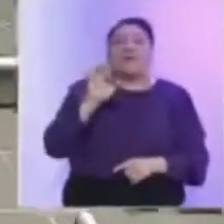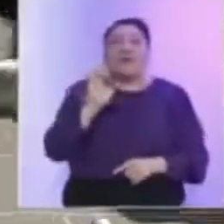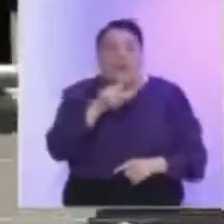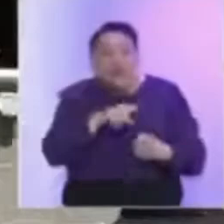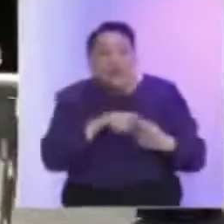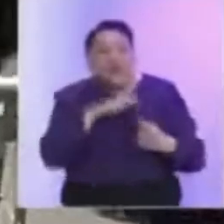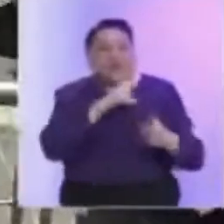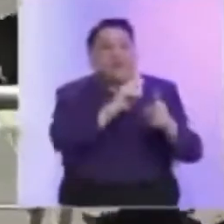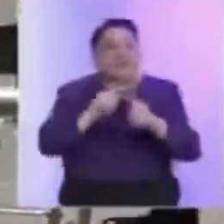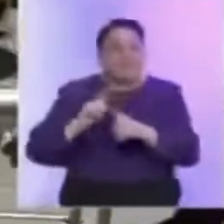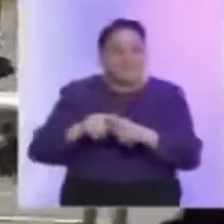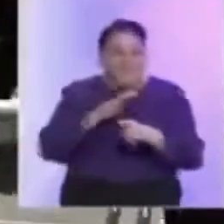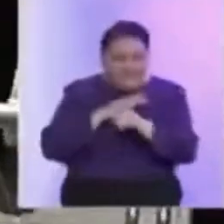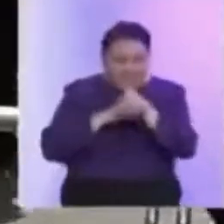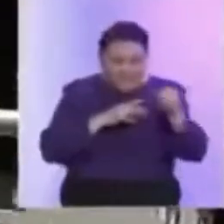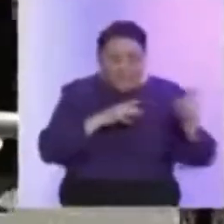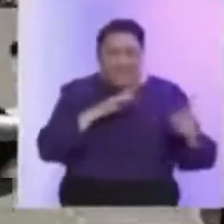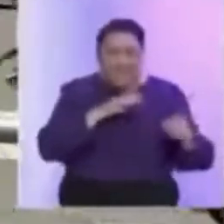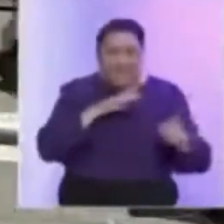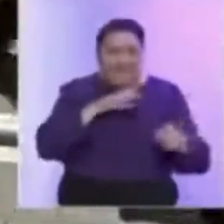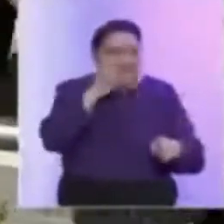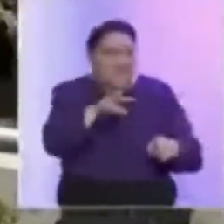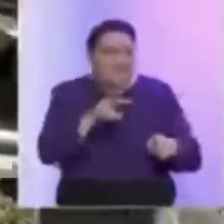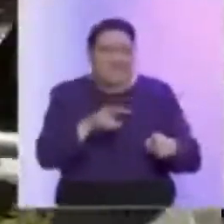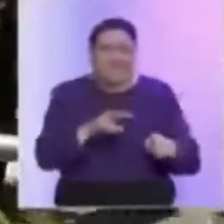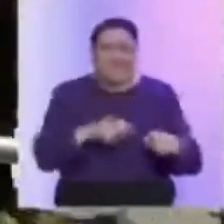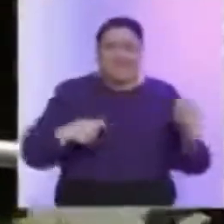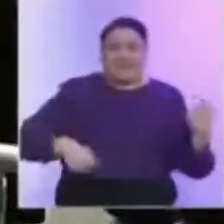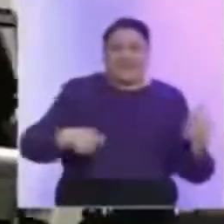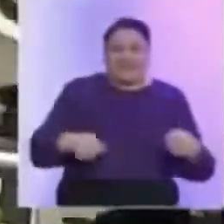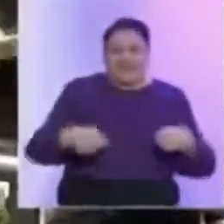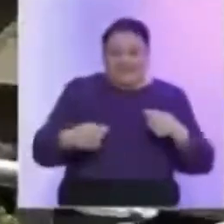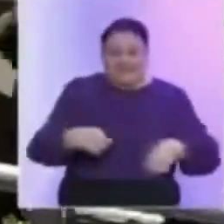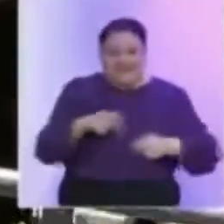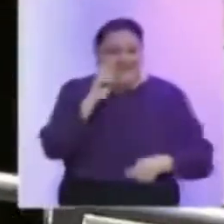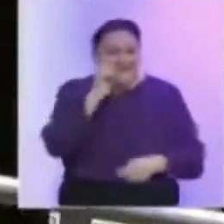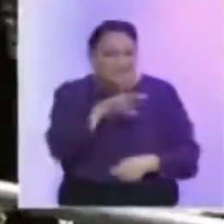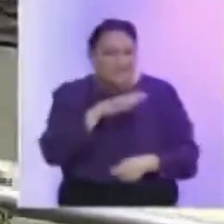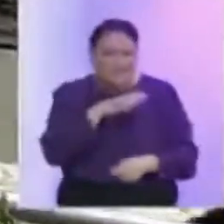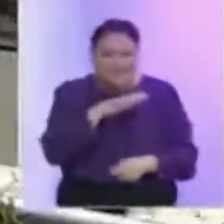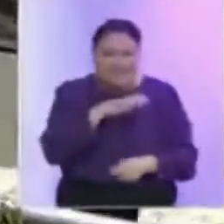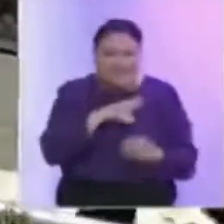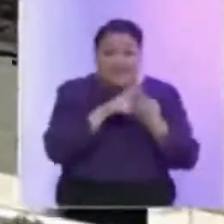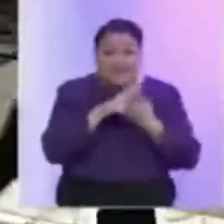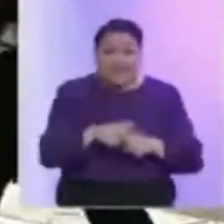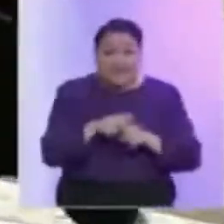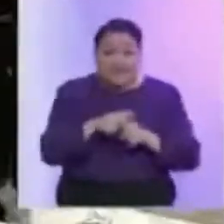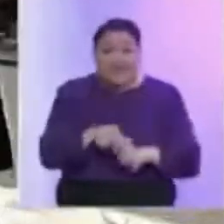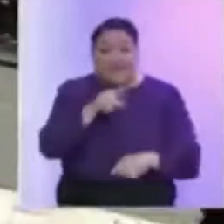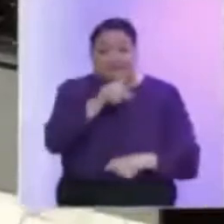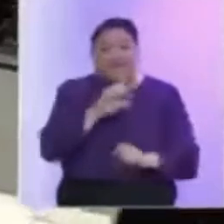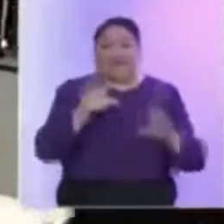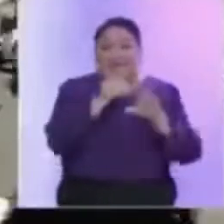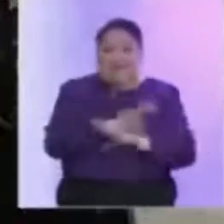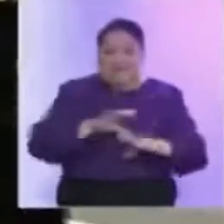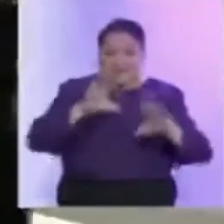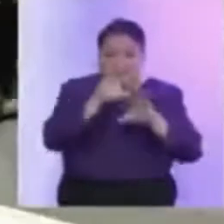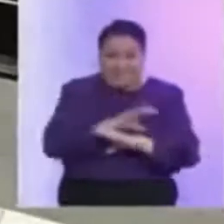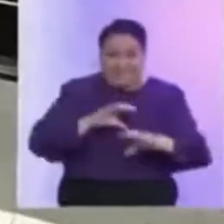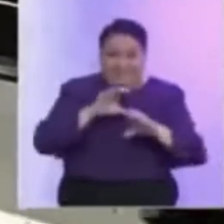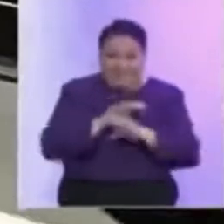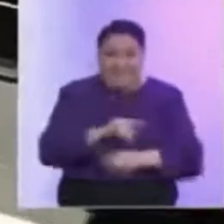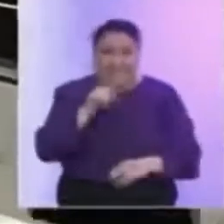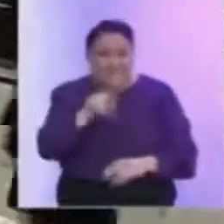Monreal, y vemos, por supuesto, pues la banda. La banda. ¿No? Que estará entonando pues el himno y ya en